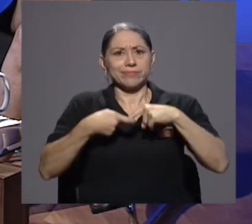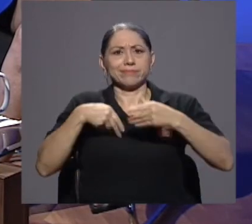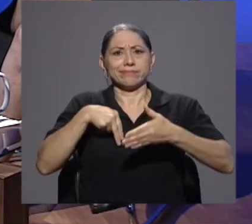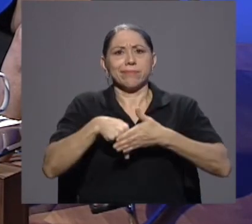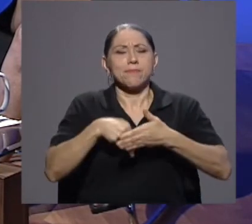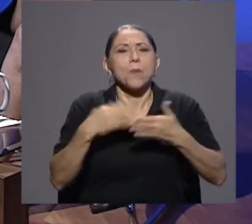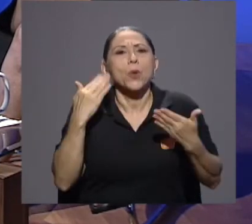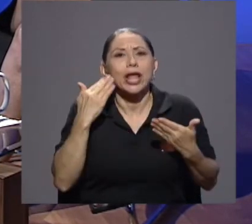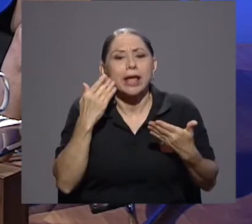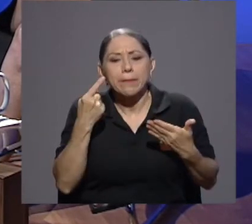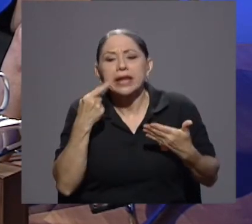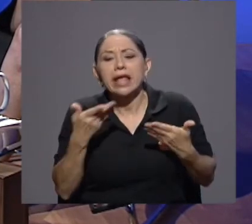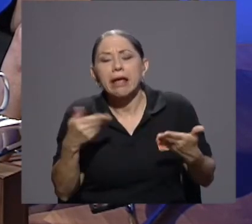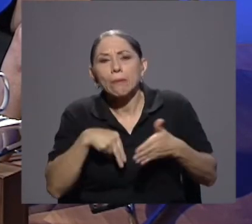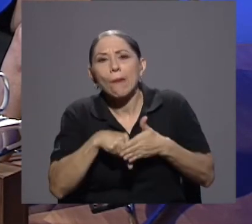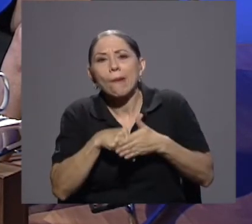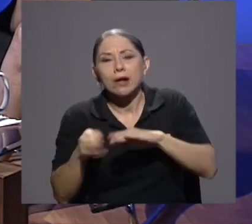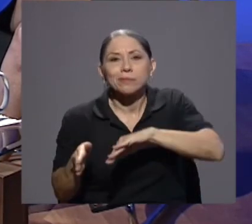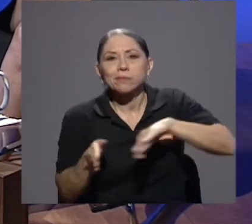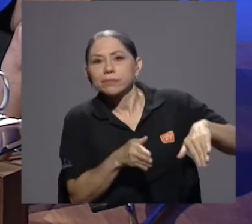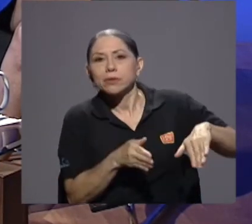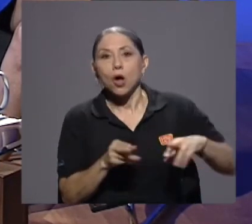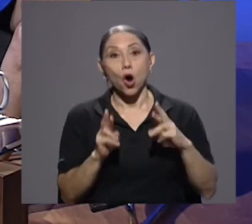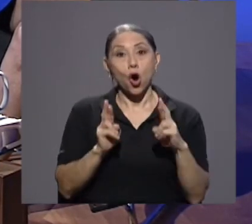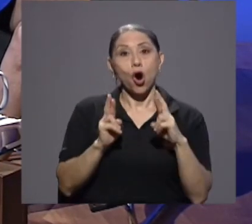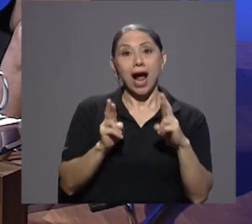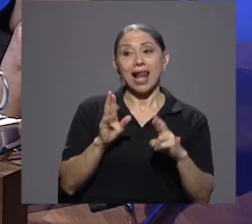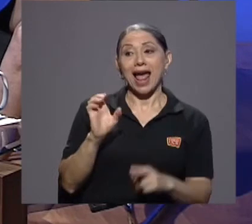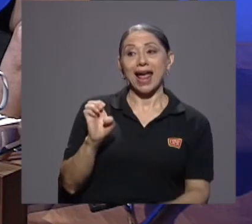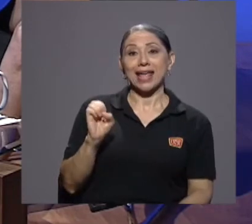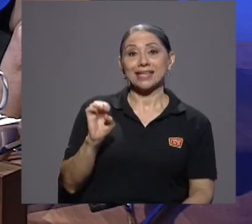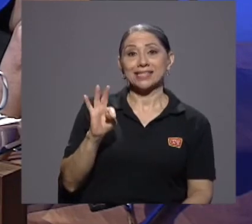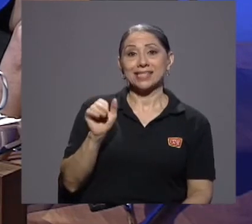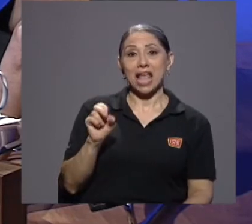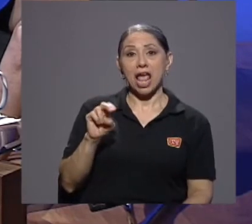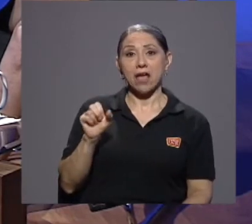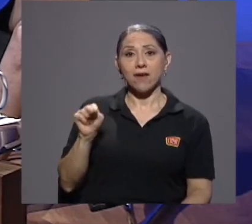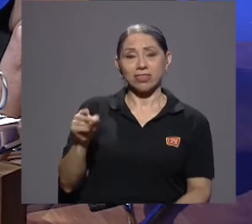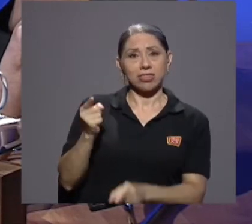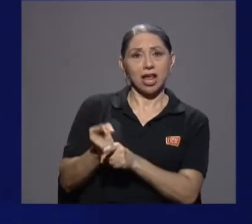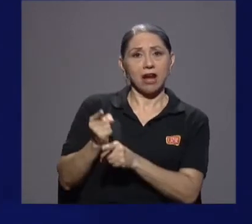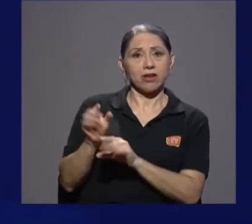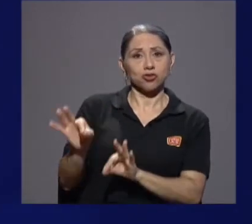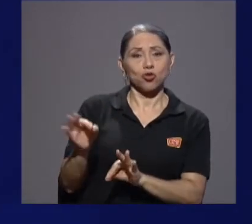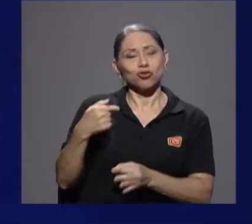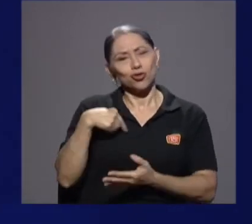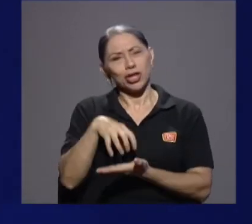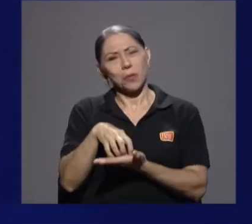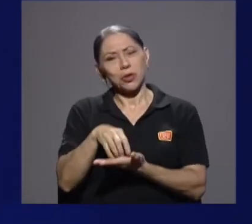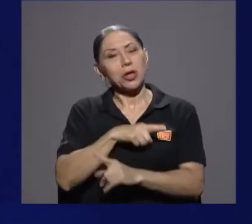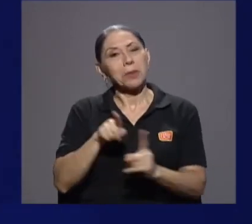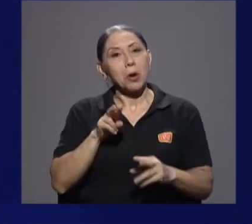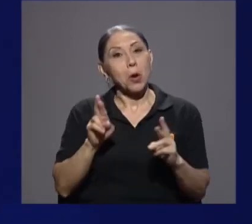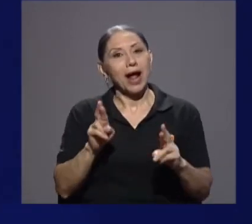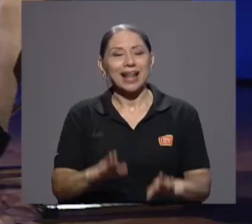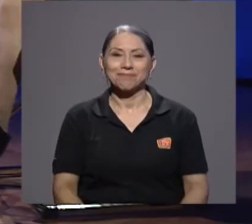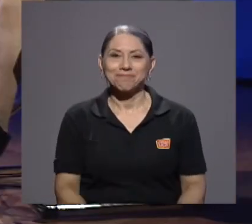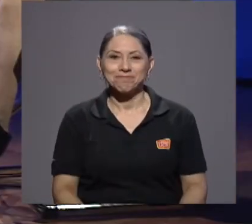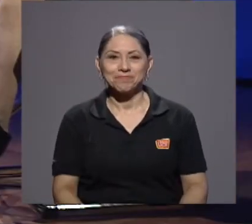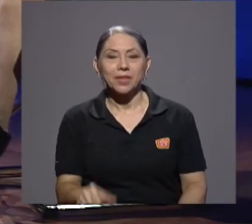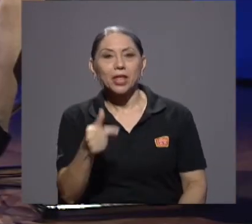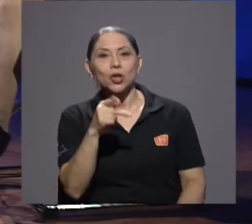sentido, ojalá don Esteban tenga razón, ¿verdad? Yo tengo mis dudas, pero ojalá que tenga razón. Don Germán, sus